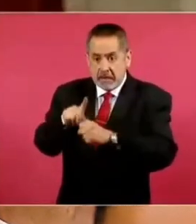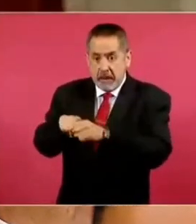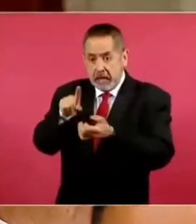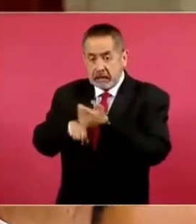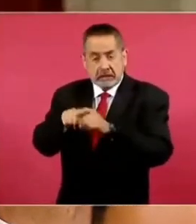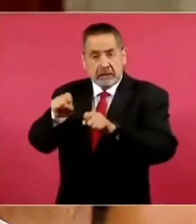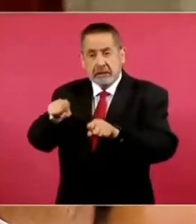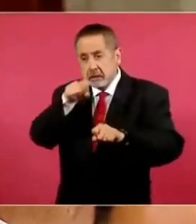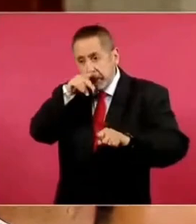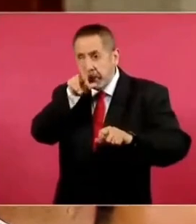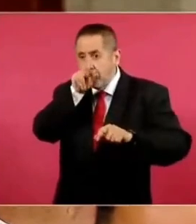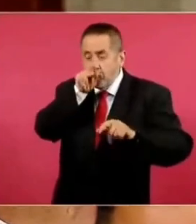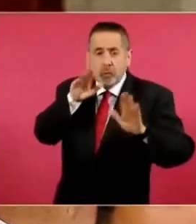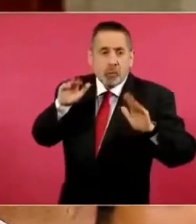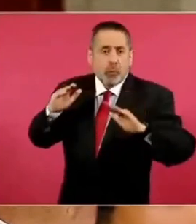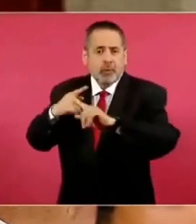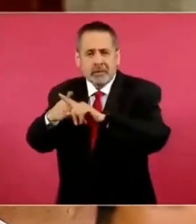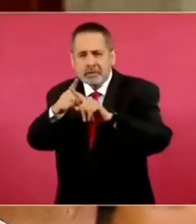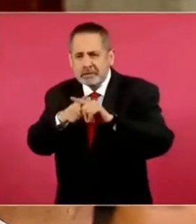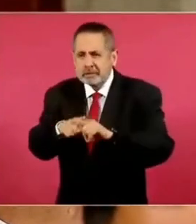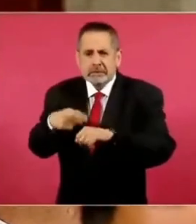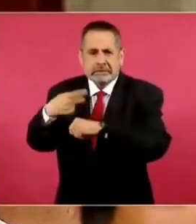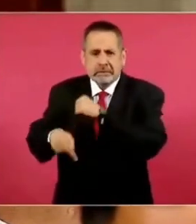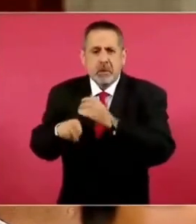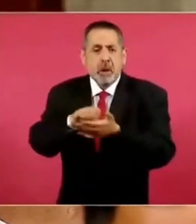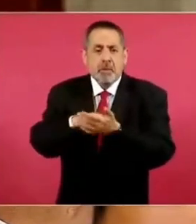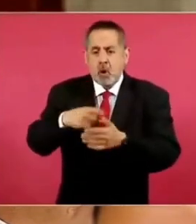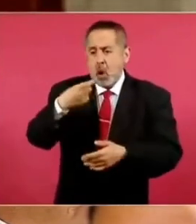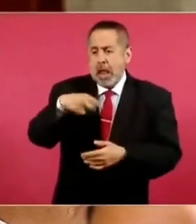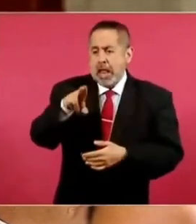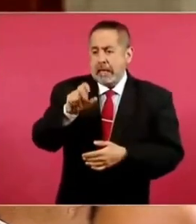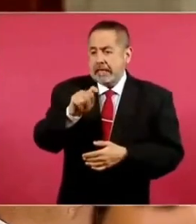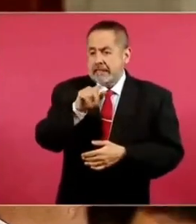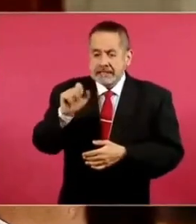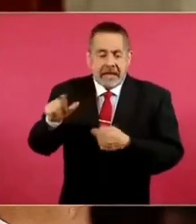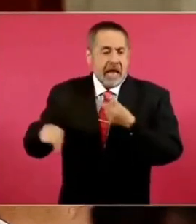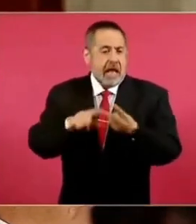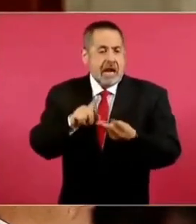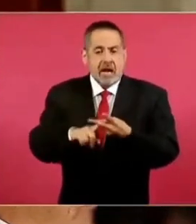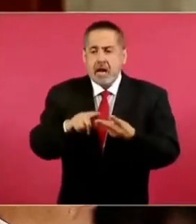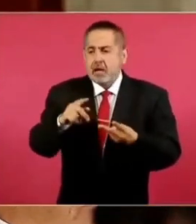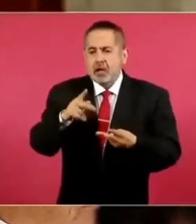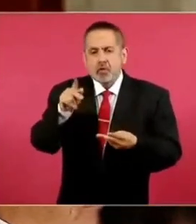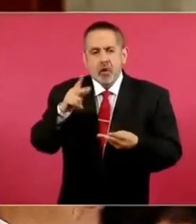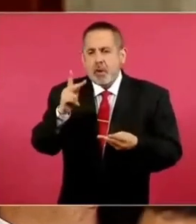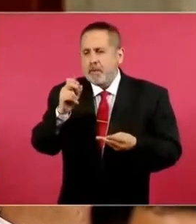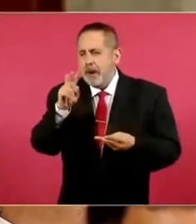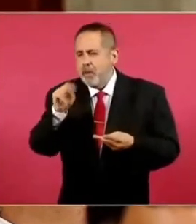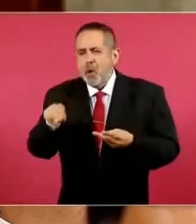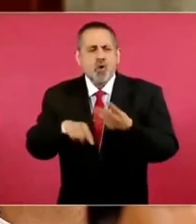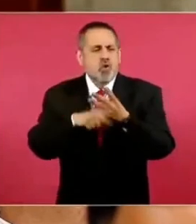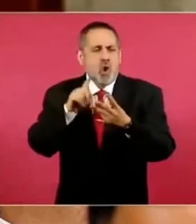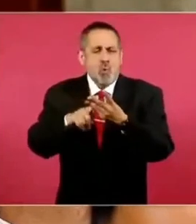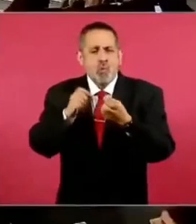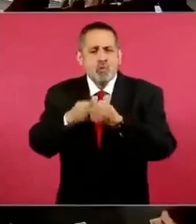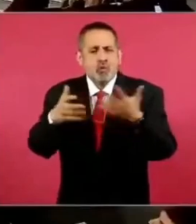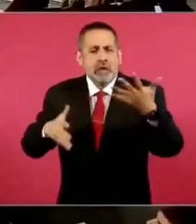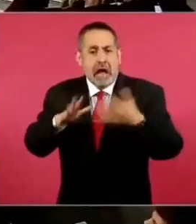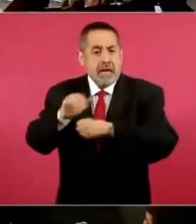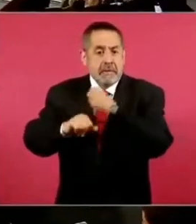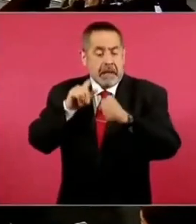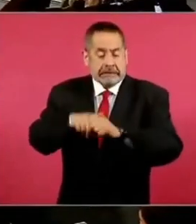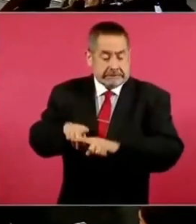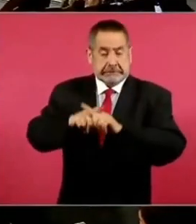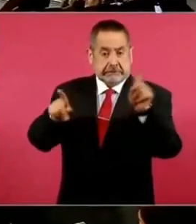nido están en peligro entre ellos quetzales un águila arpía un Pavón cornudo y muchos más tanto porque pone en